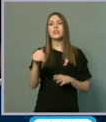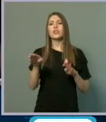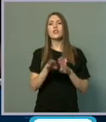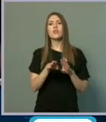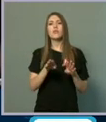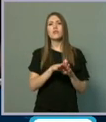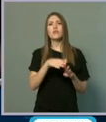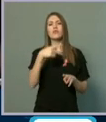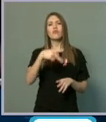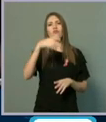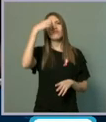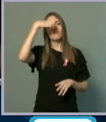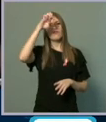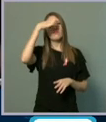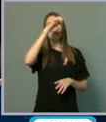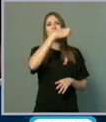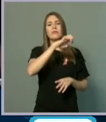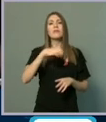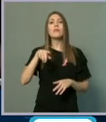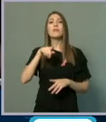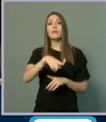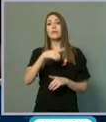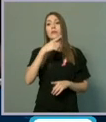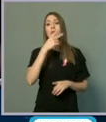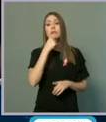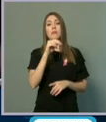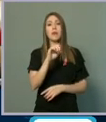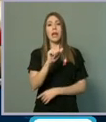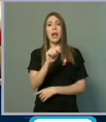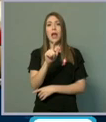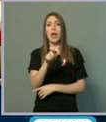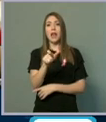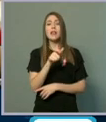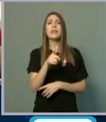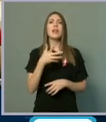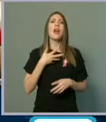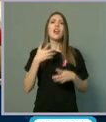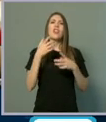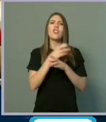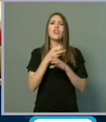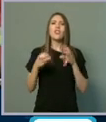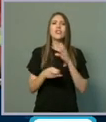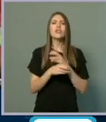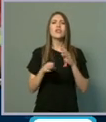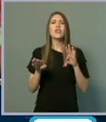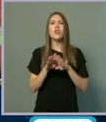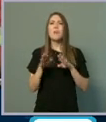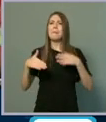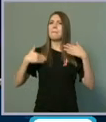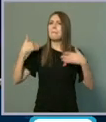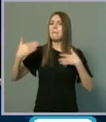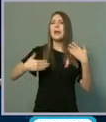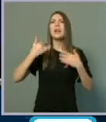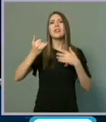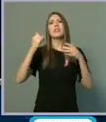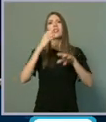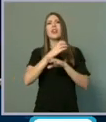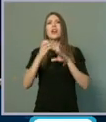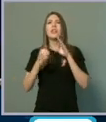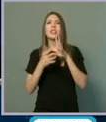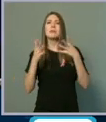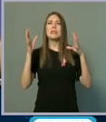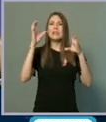especialidad, ¿no? Alex de la Iglesia tiene mucho rango, se puede ir a cosas muy, muy oscuras, de cosas muy cómicas. Almodóvar puede irse